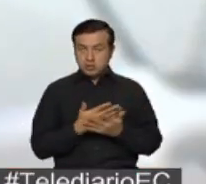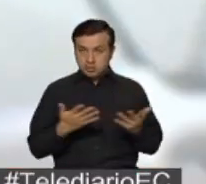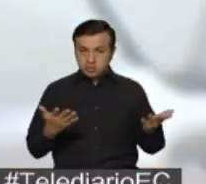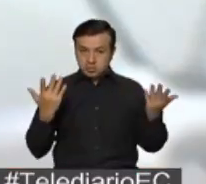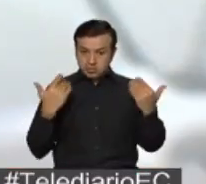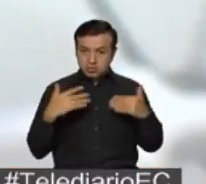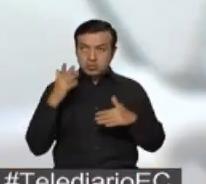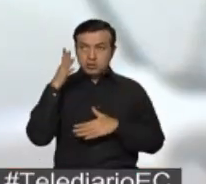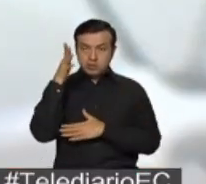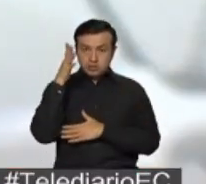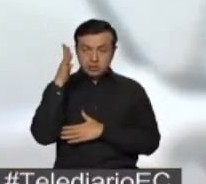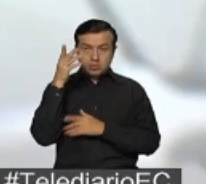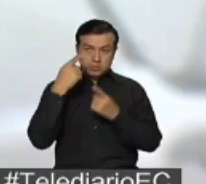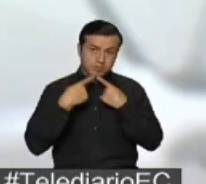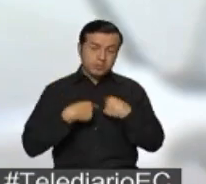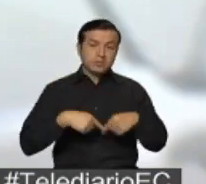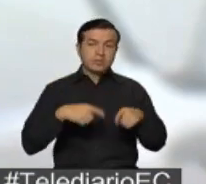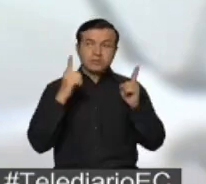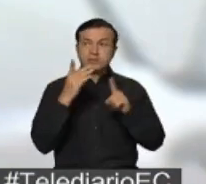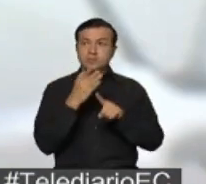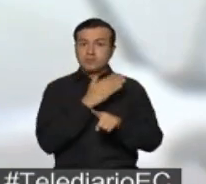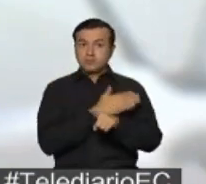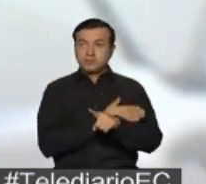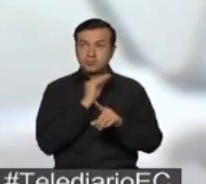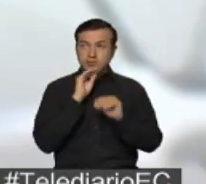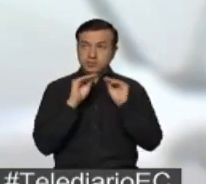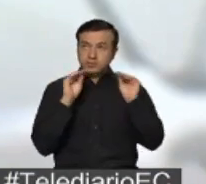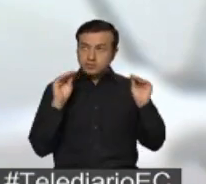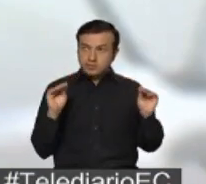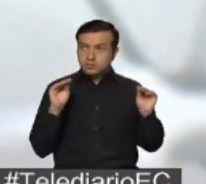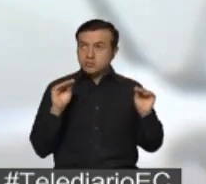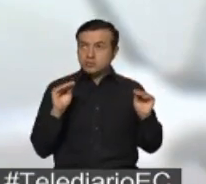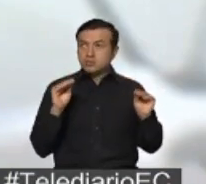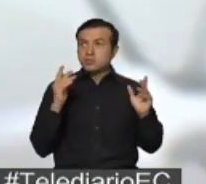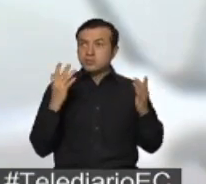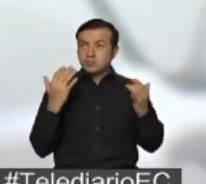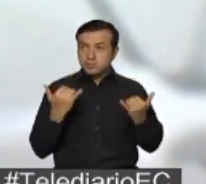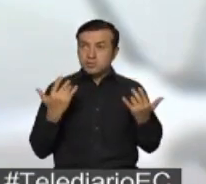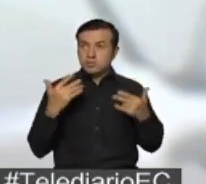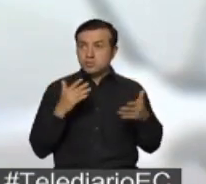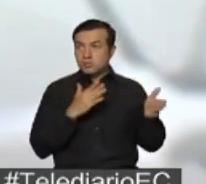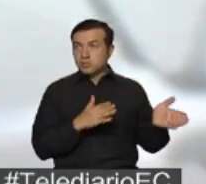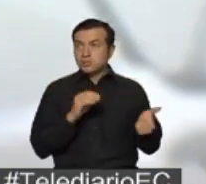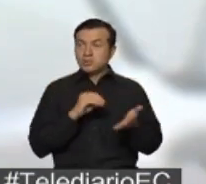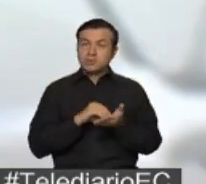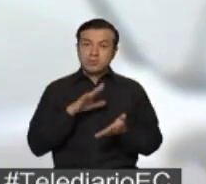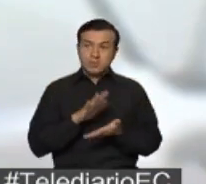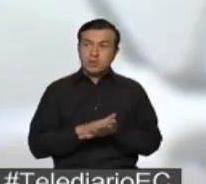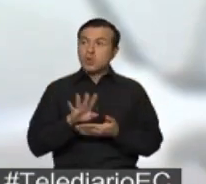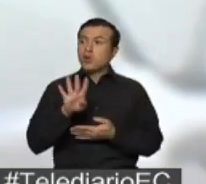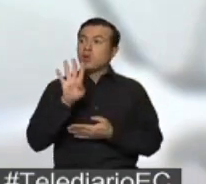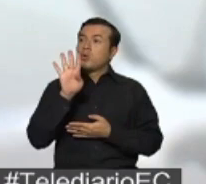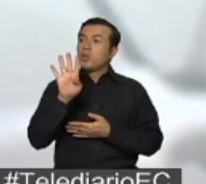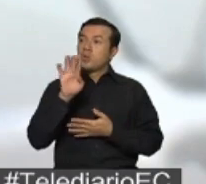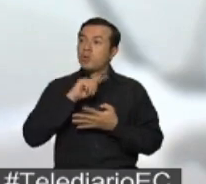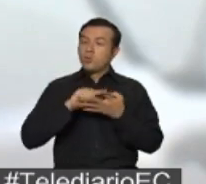en el discurso que dio hace días atrás es por aquello que nosotros hemos implementado cuatro